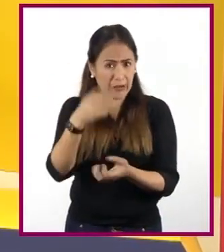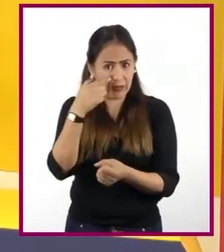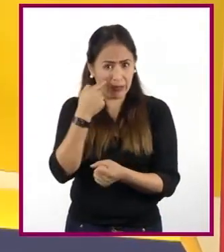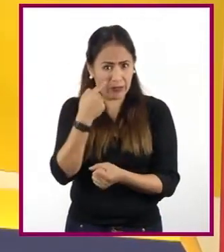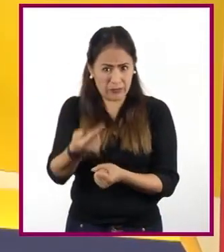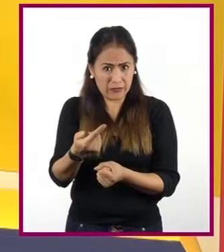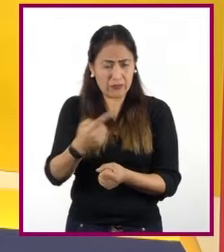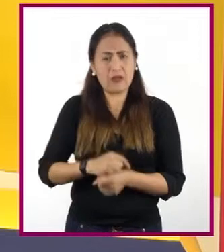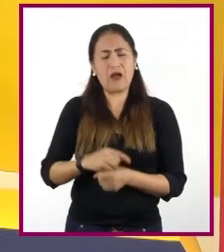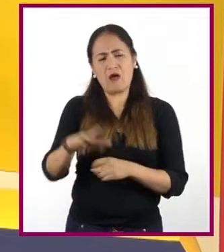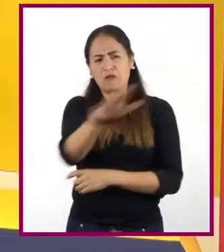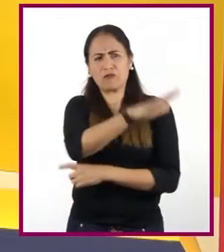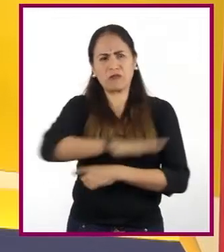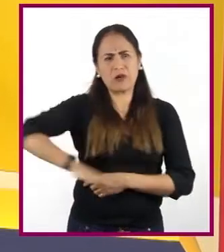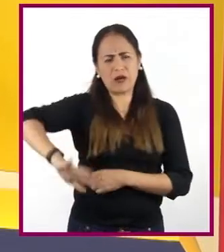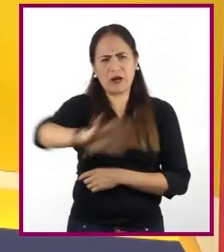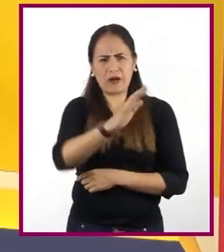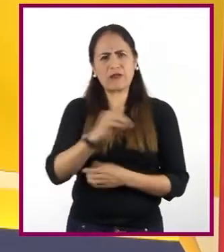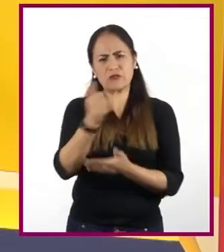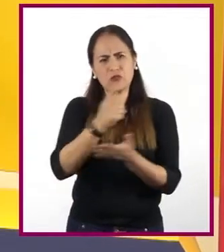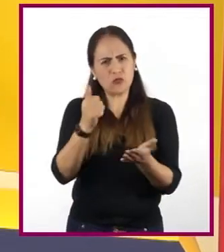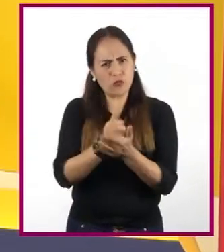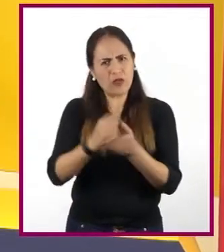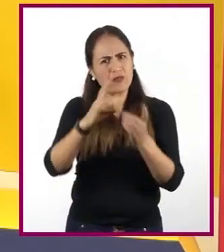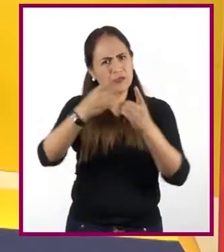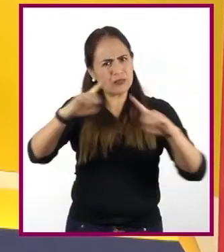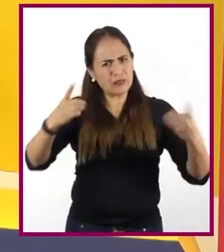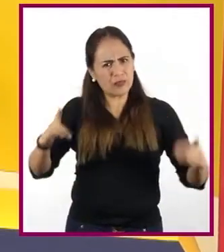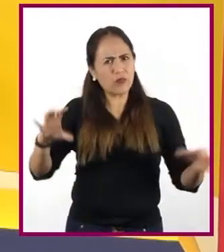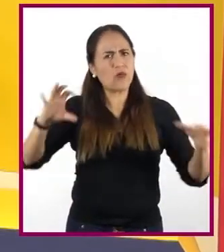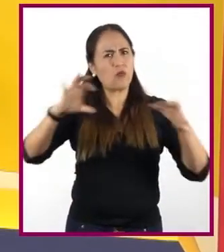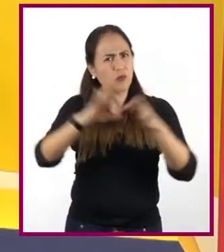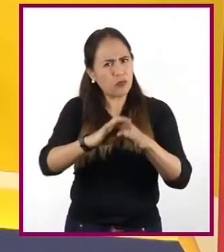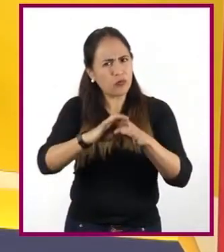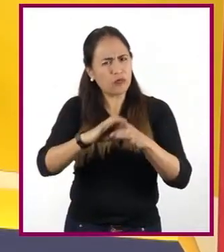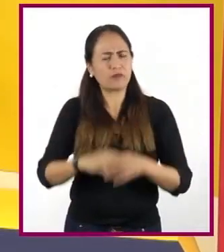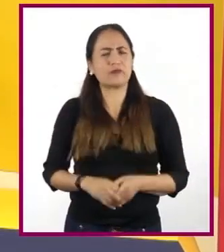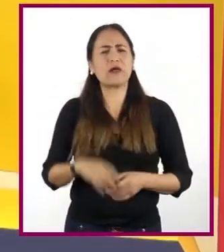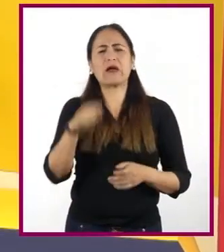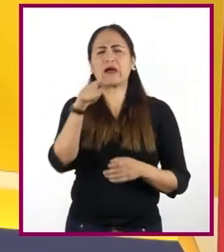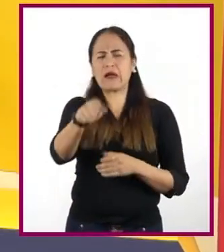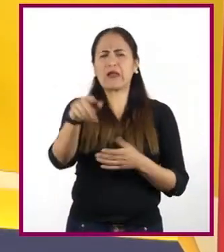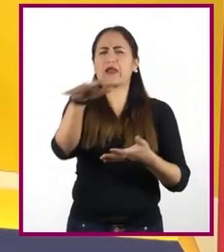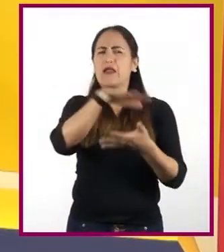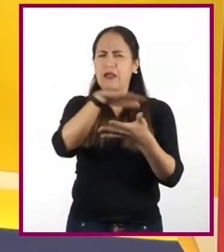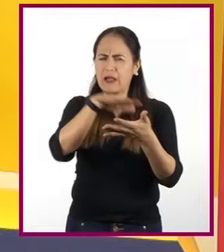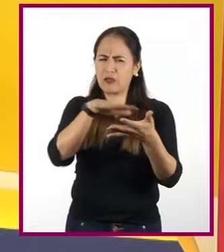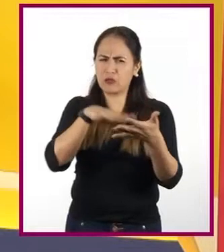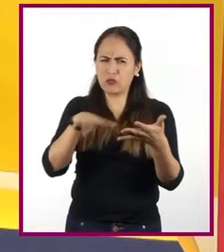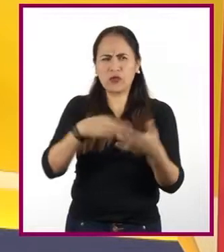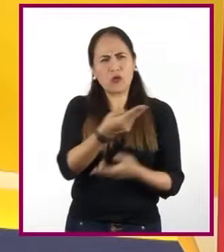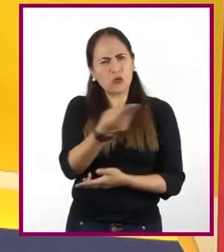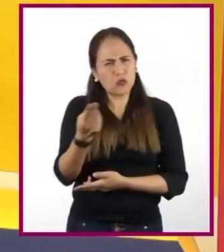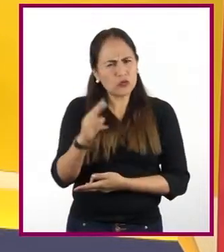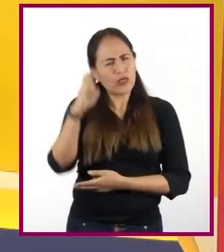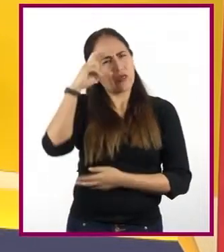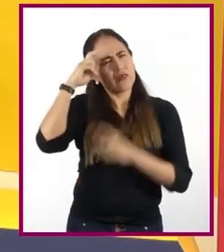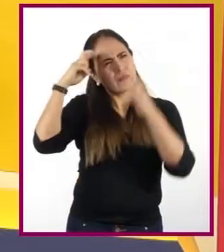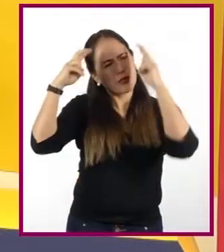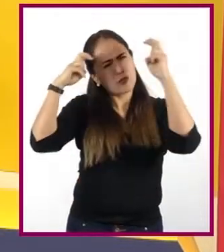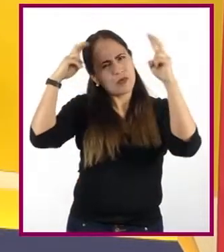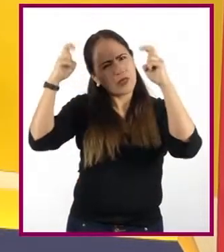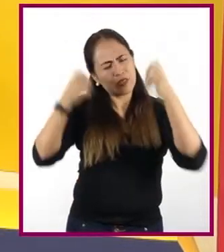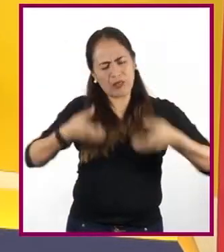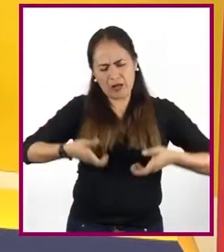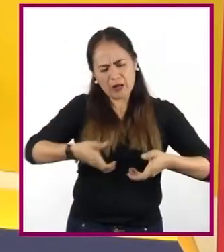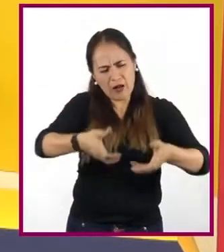recursos naturales con el desarrollo de la ciudad. A través de la lectura ¿Lograron imaginarse la vida en la ciudad